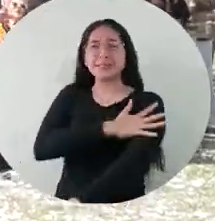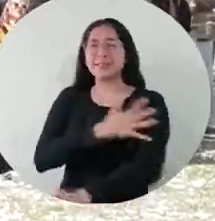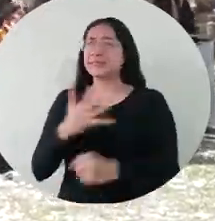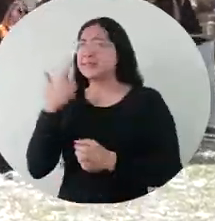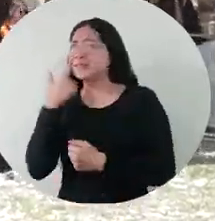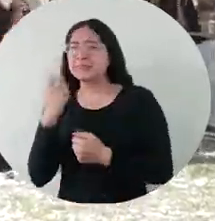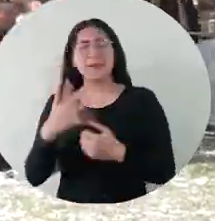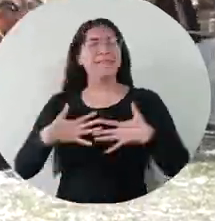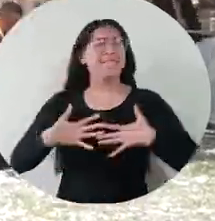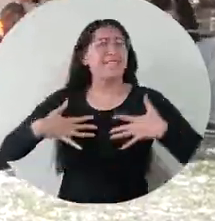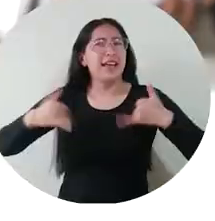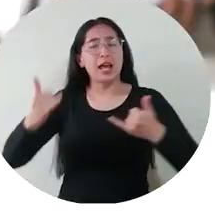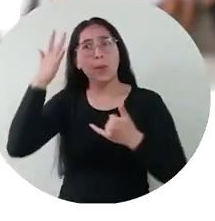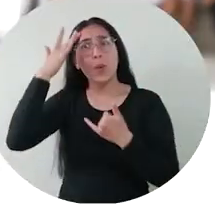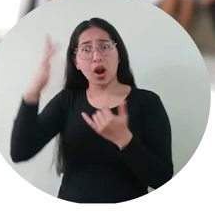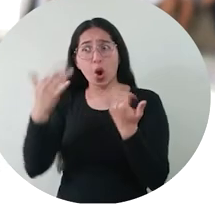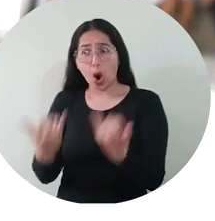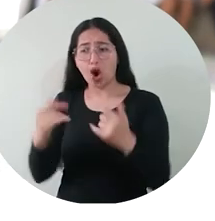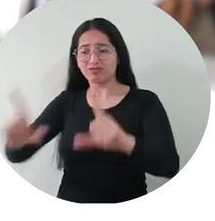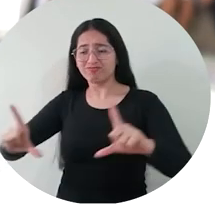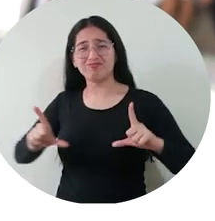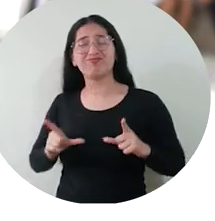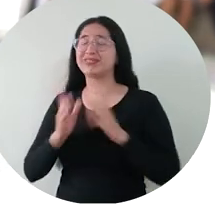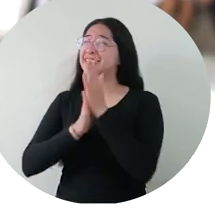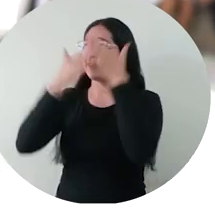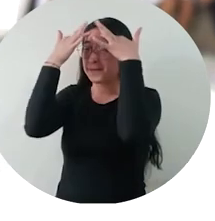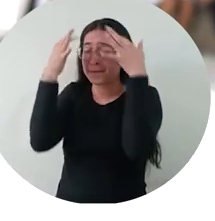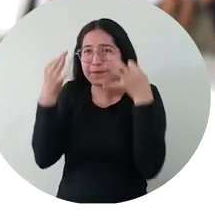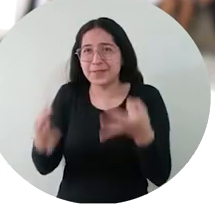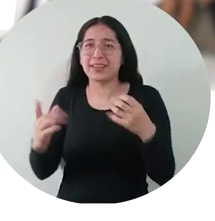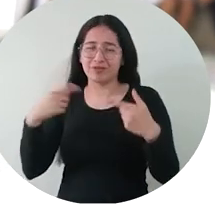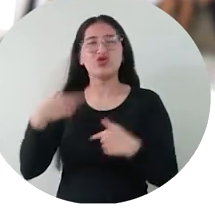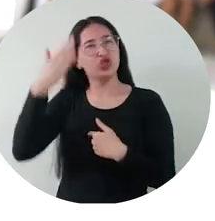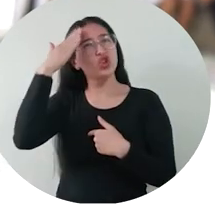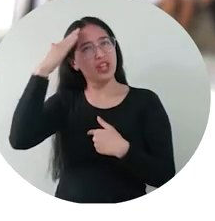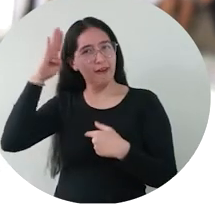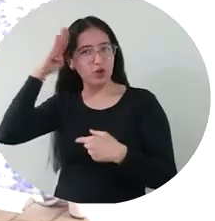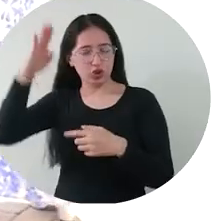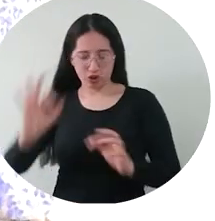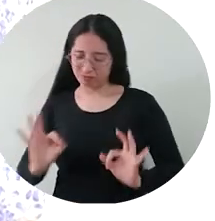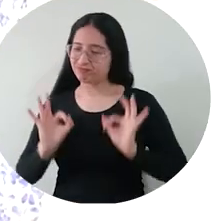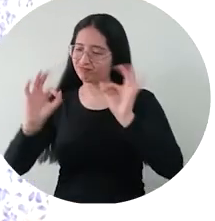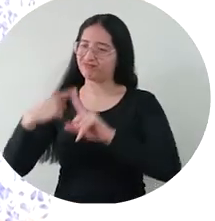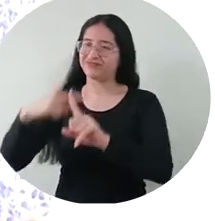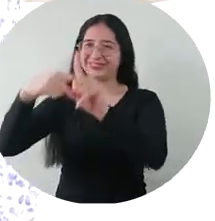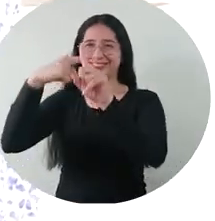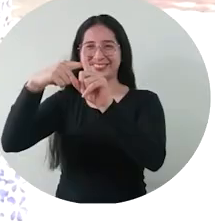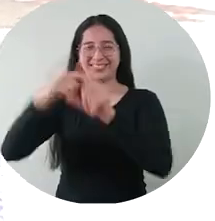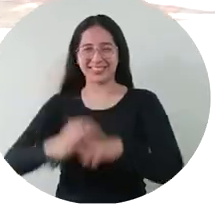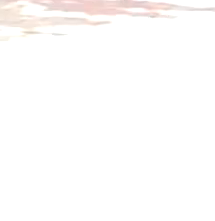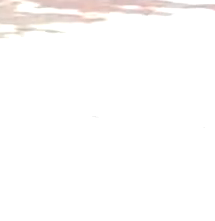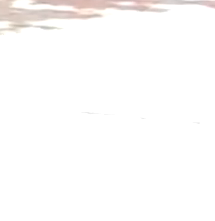siento muy alegre porque ella haya logrado este triunfo. Sé que le va a ir bien.